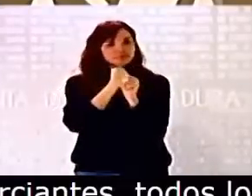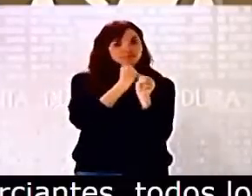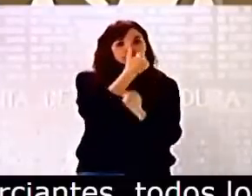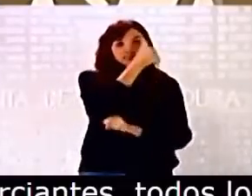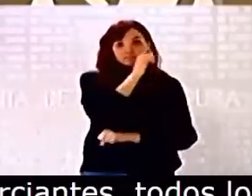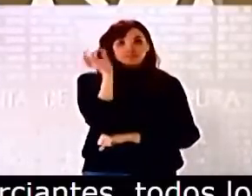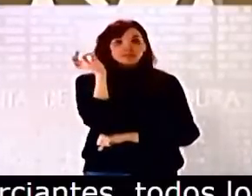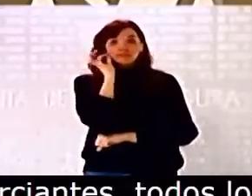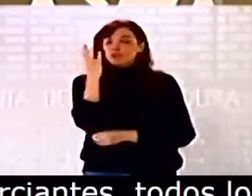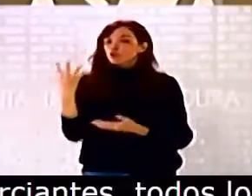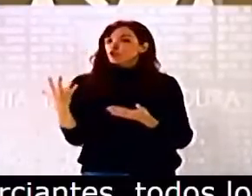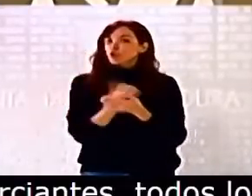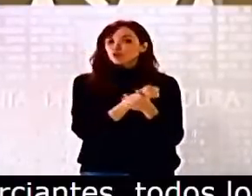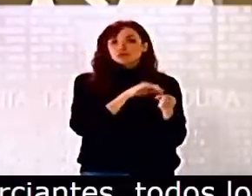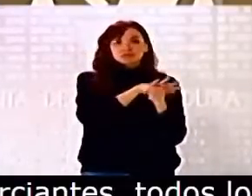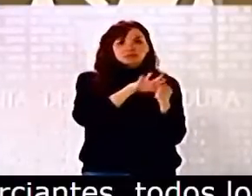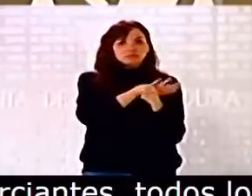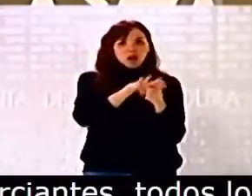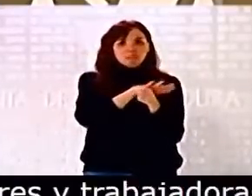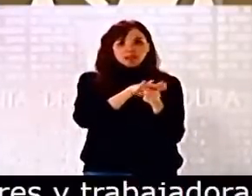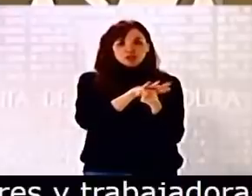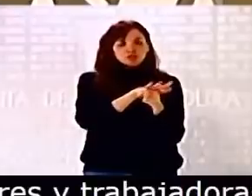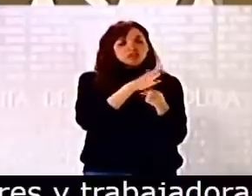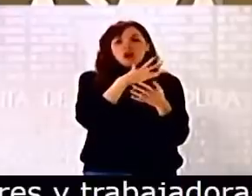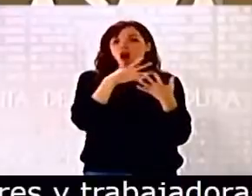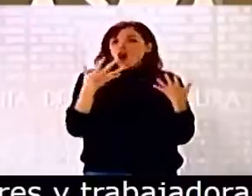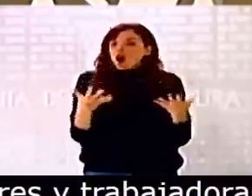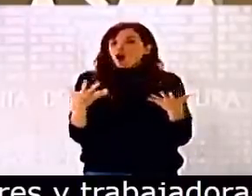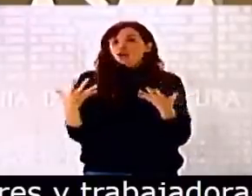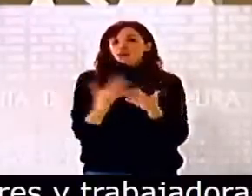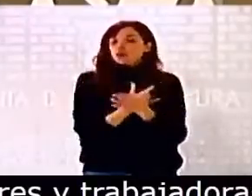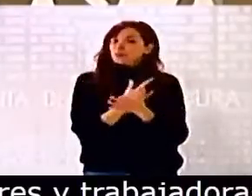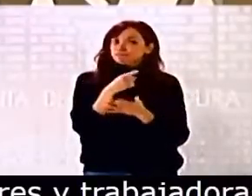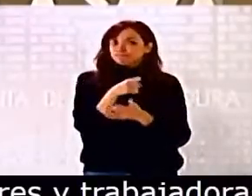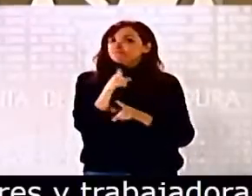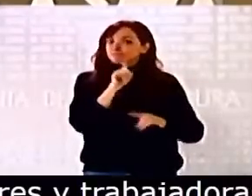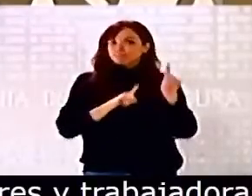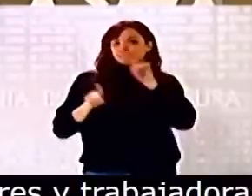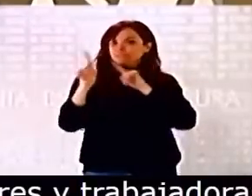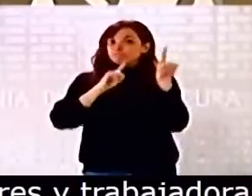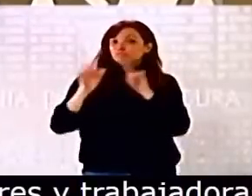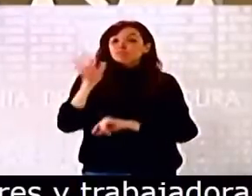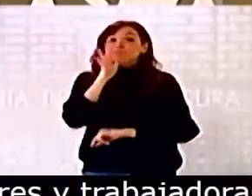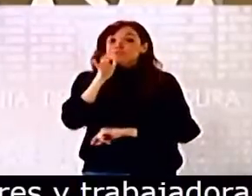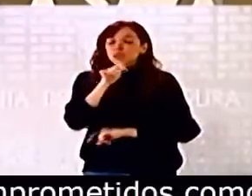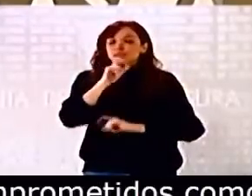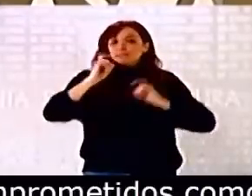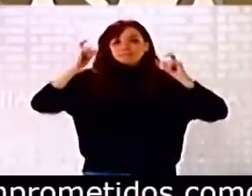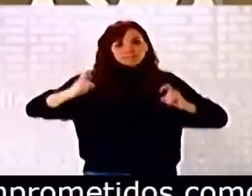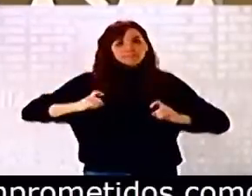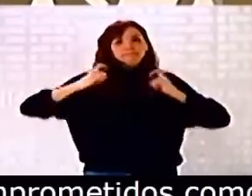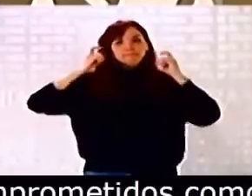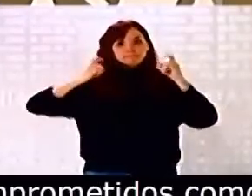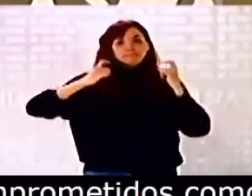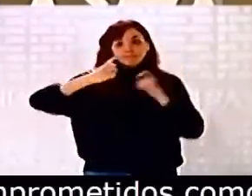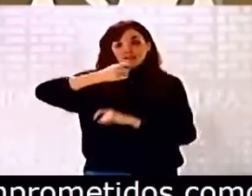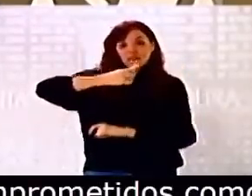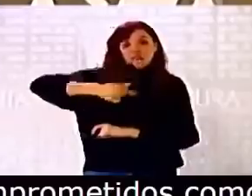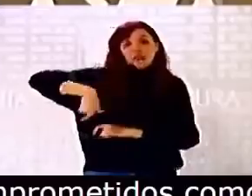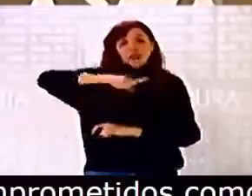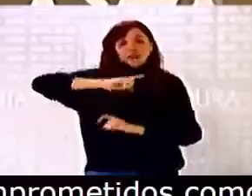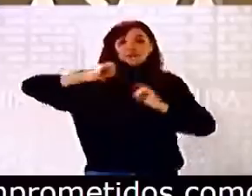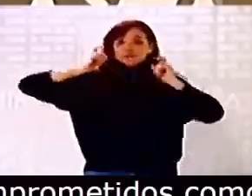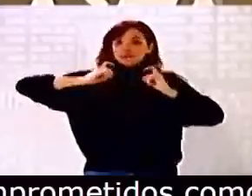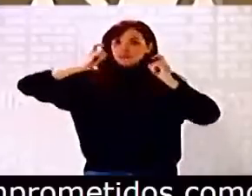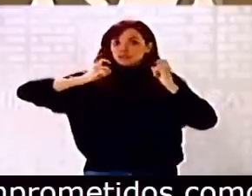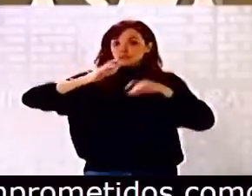de todos los sectores que ahora mismo están más comprometidos como consecuencia de intentar, en la medida de lo posible,